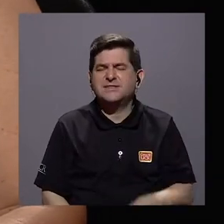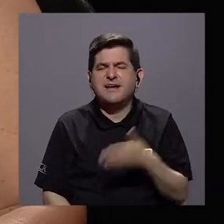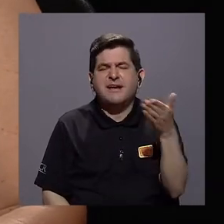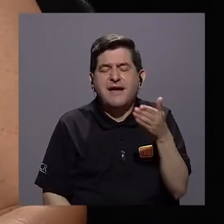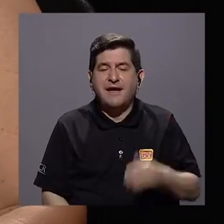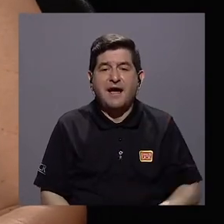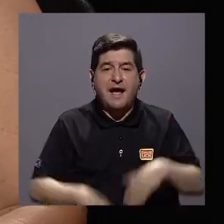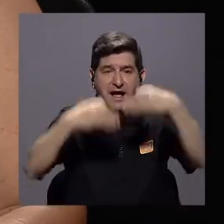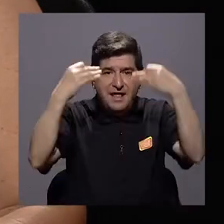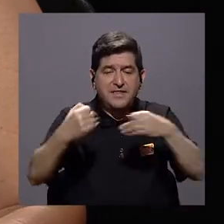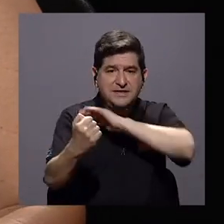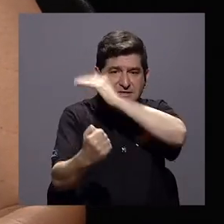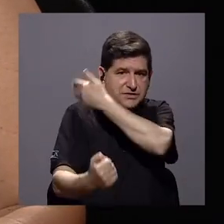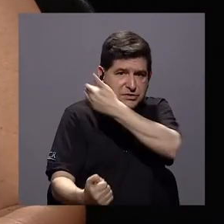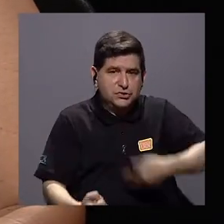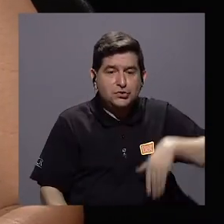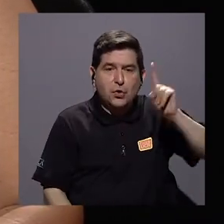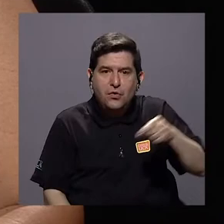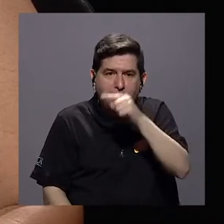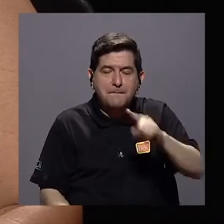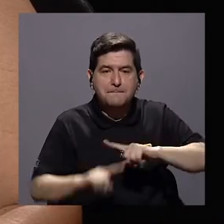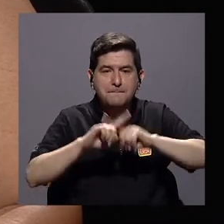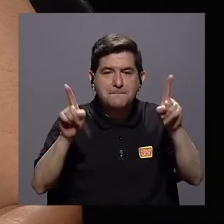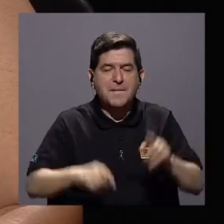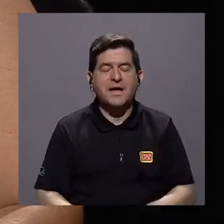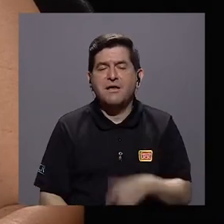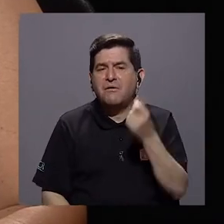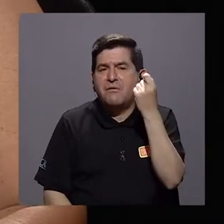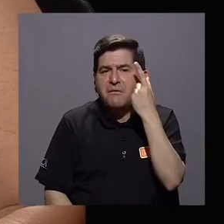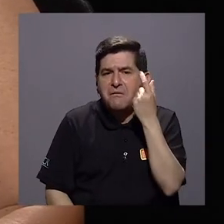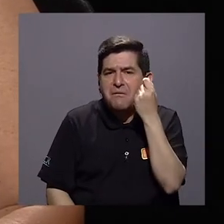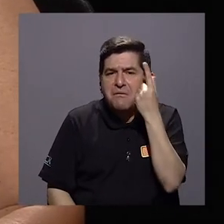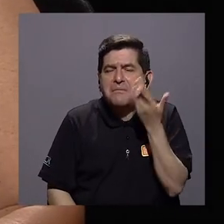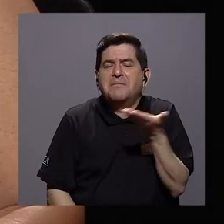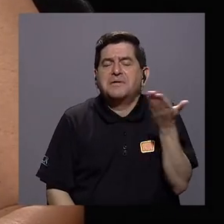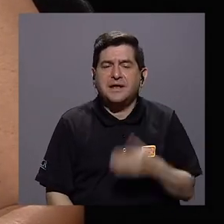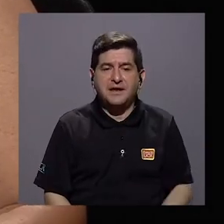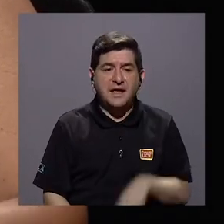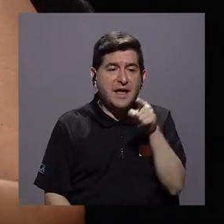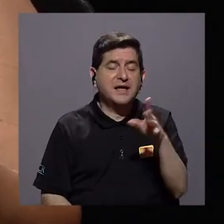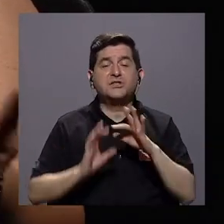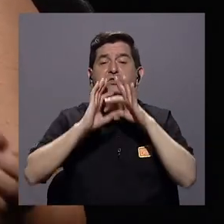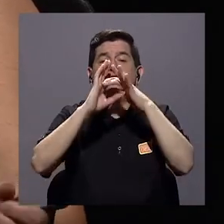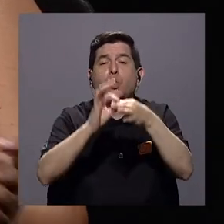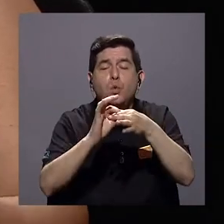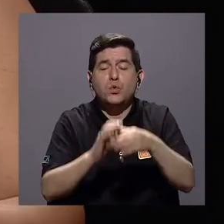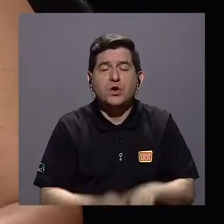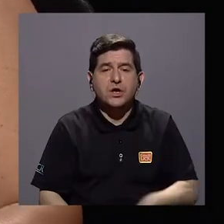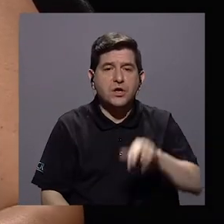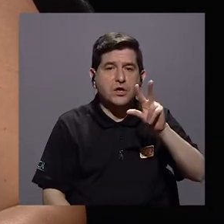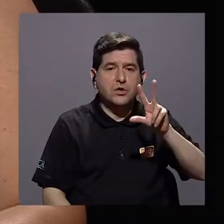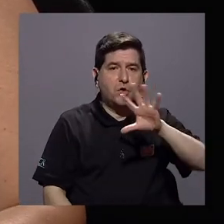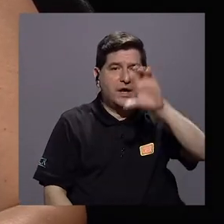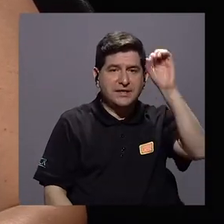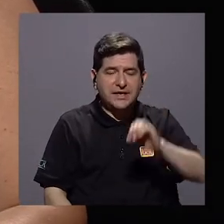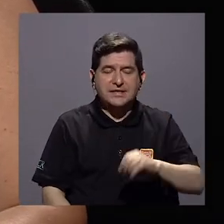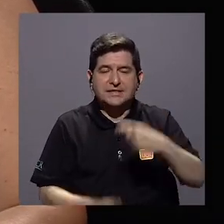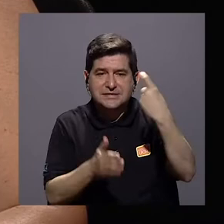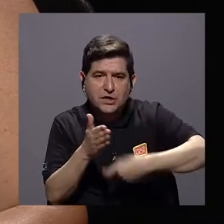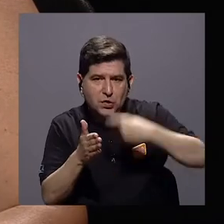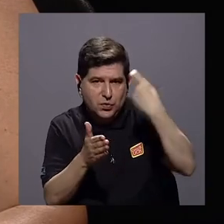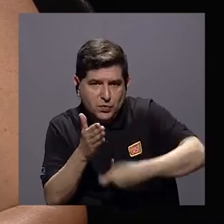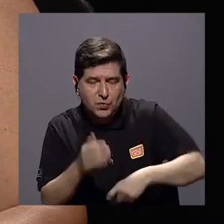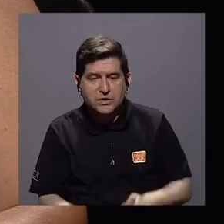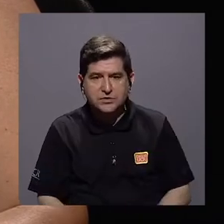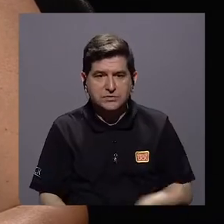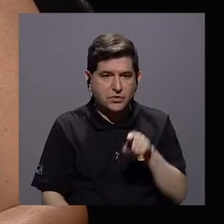está eliminando. Sin embargo, han hecho entender que eso va de la mano con el 35% de